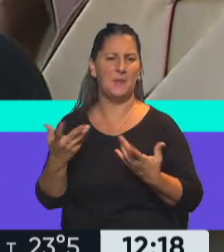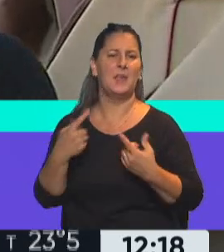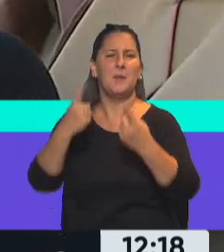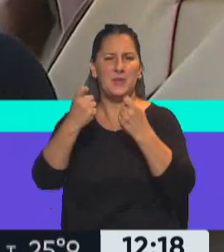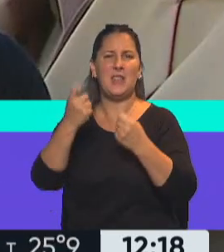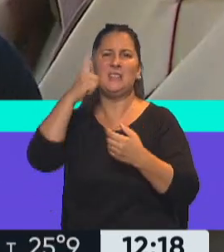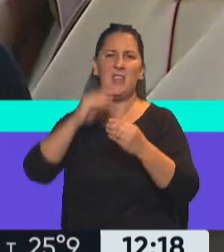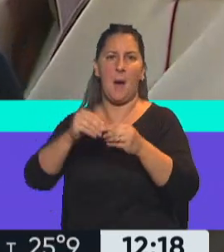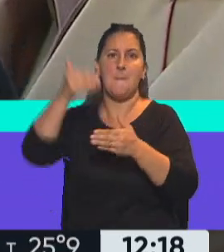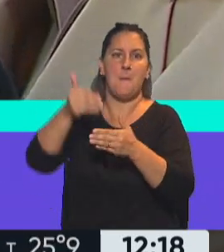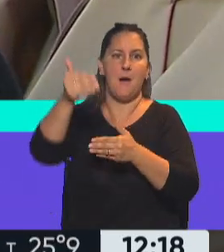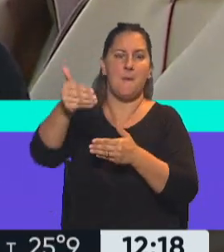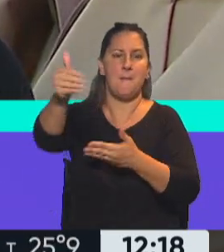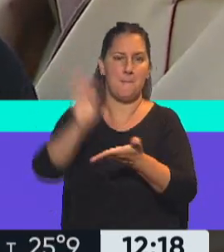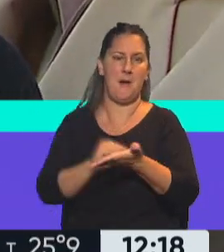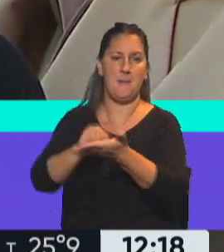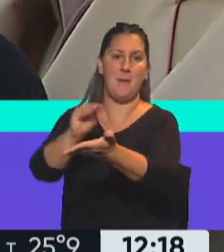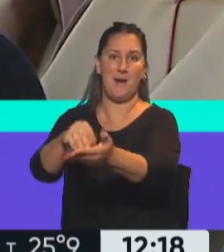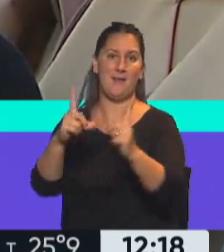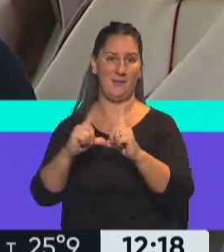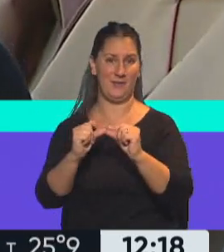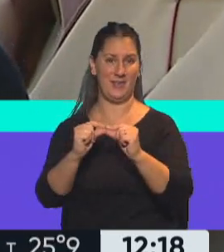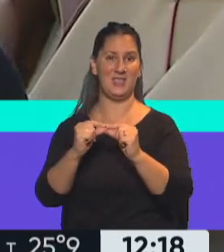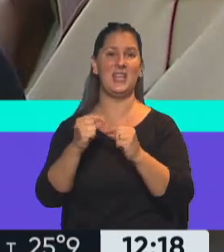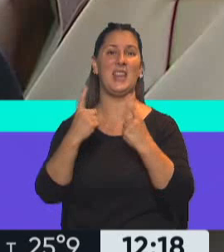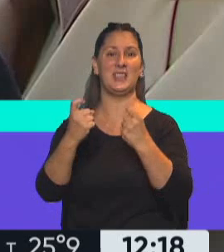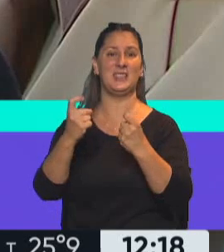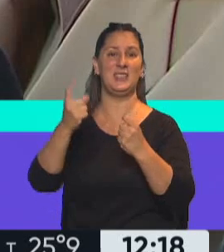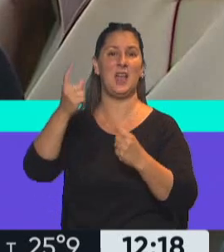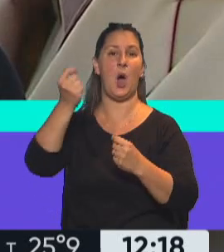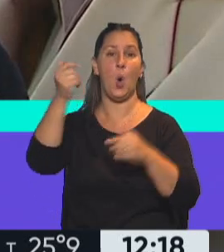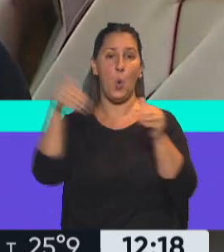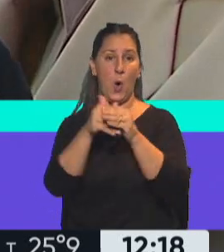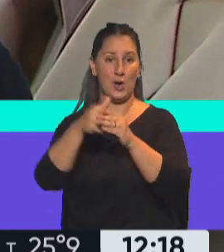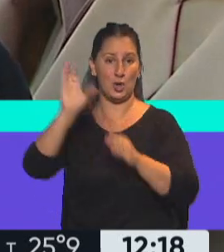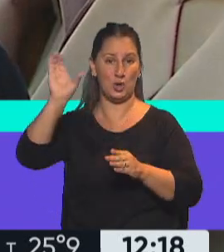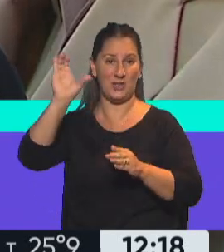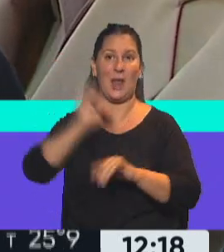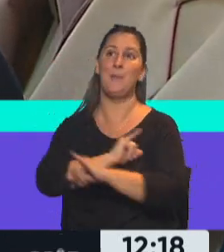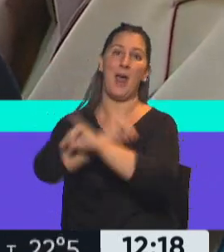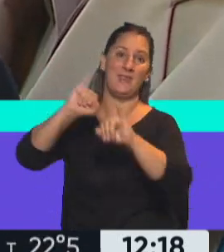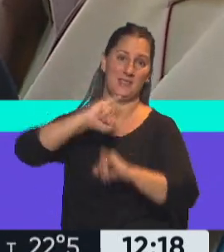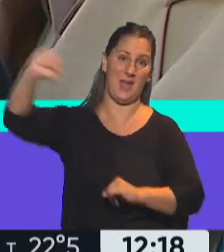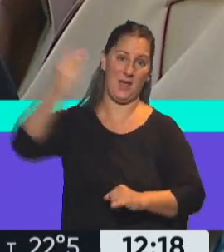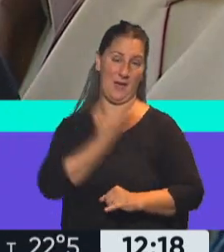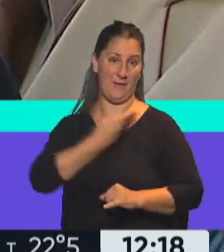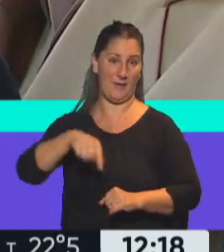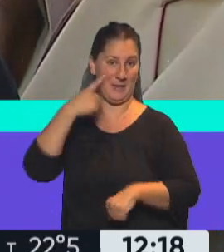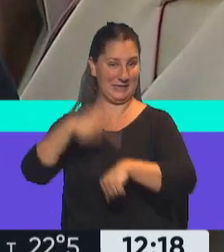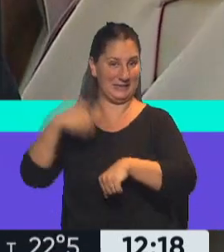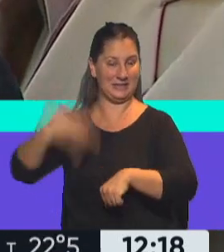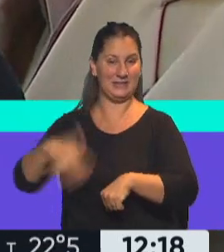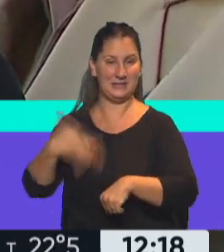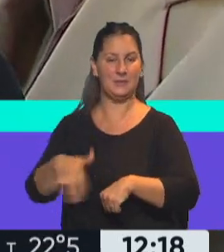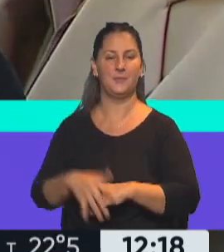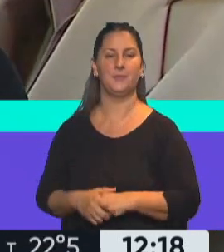3 días más, y por lo que representa para la fecha que necesita el Banco Central para poder comunicar la situación al Fondo Monetario Internacional, ¿verdad? ¿Quedan